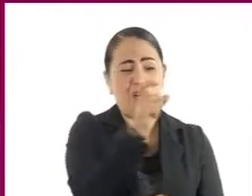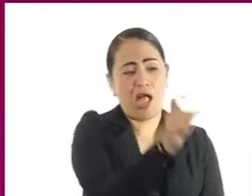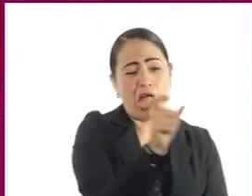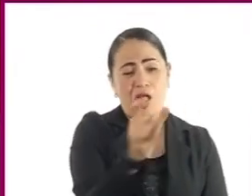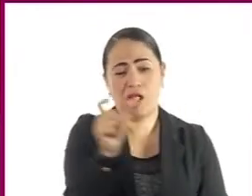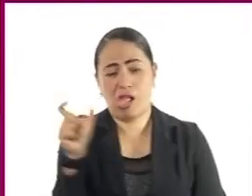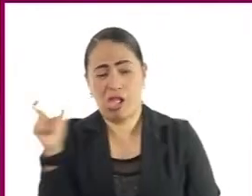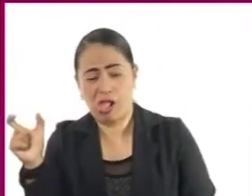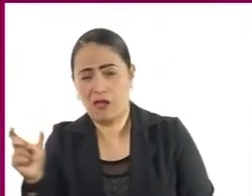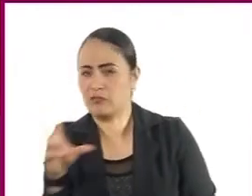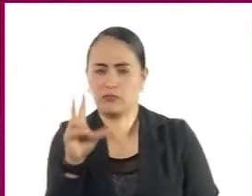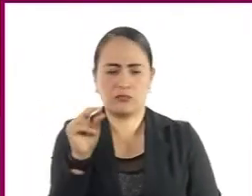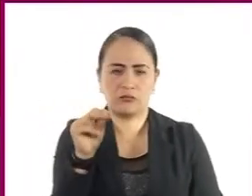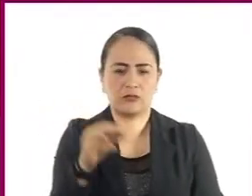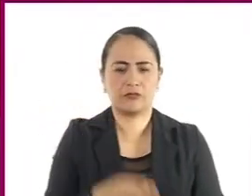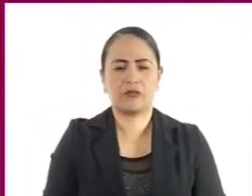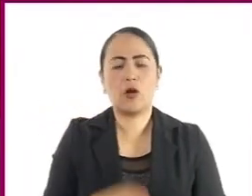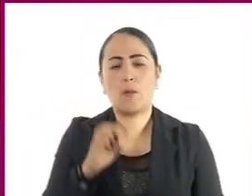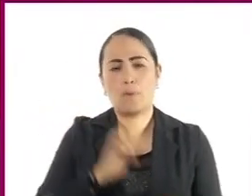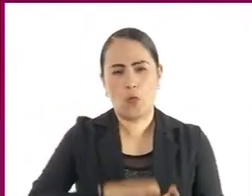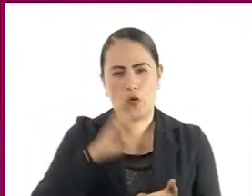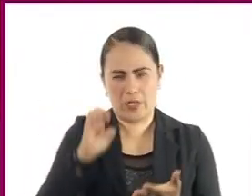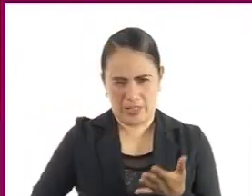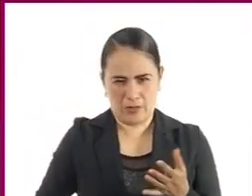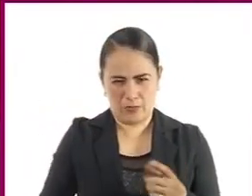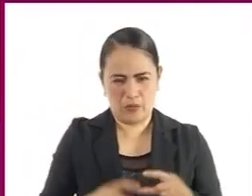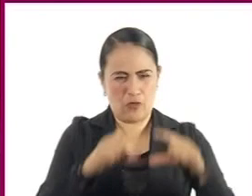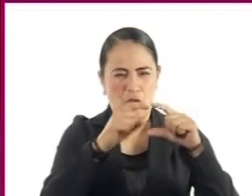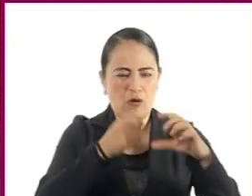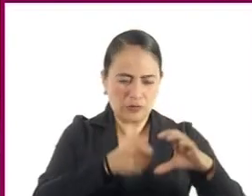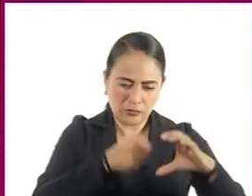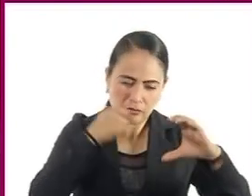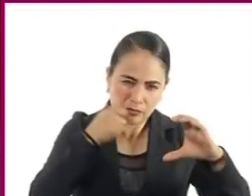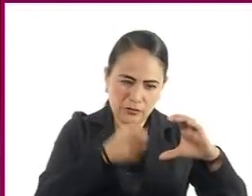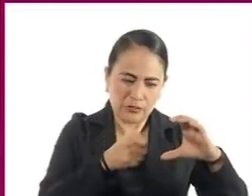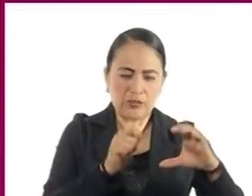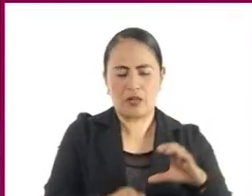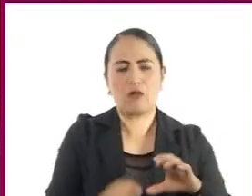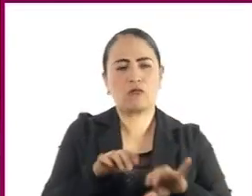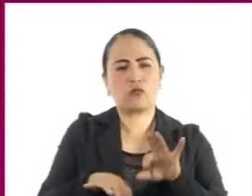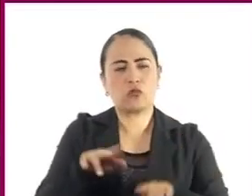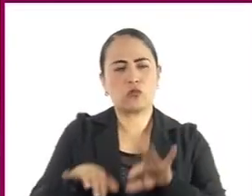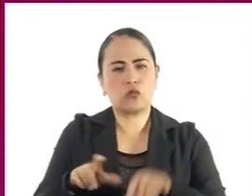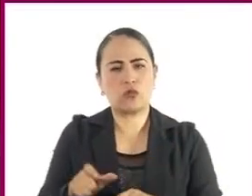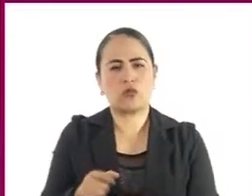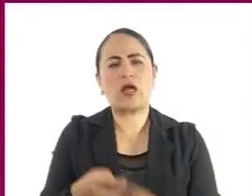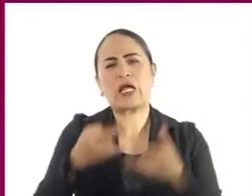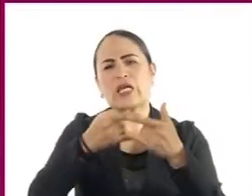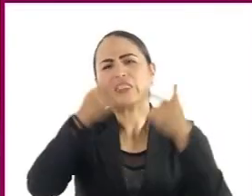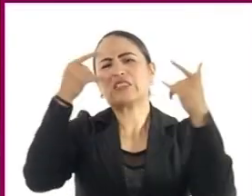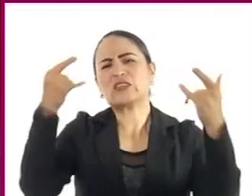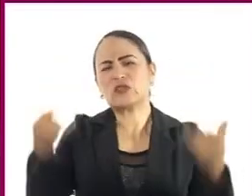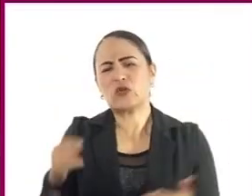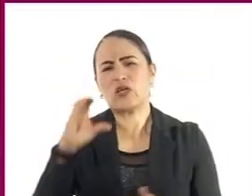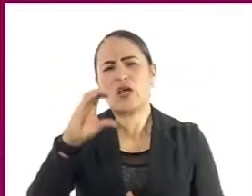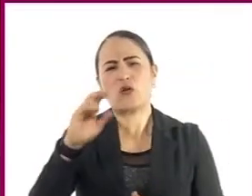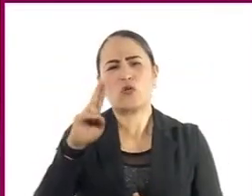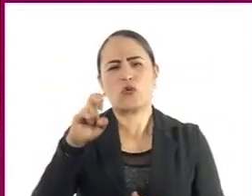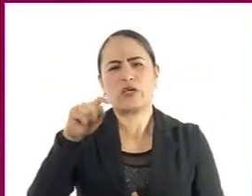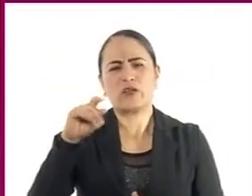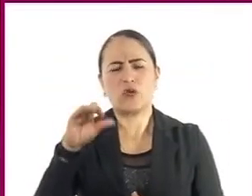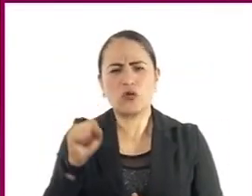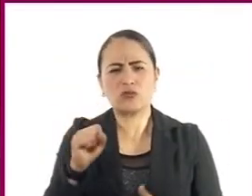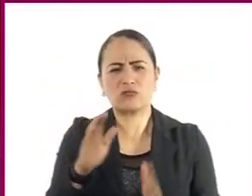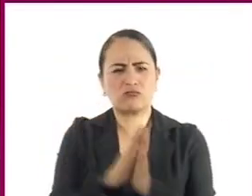complejas. Por ejemplo, si escribimos en la línea de búsquedas, ¿qué son los cuentos literarios